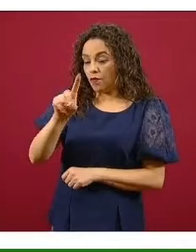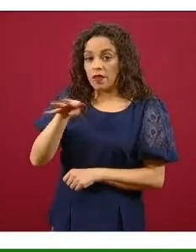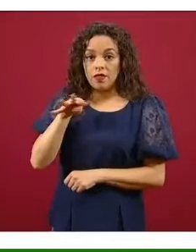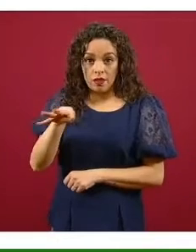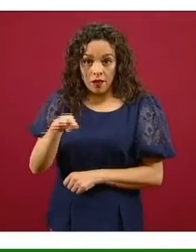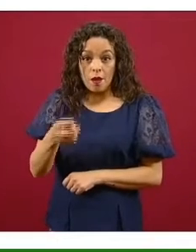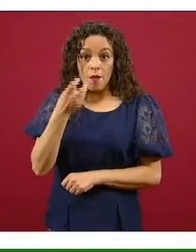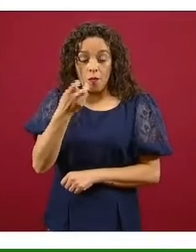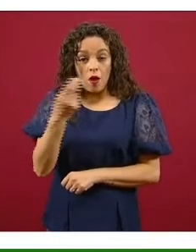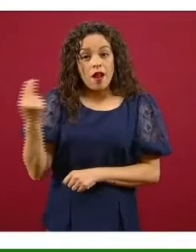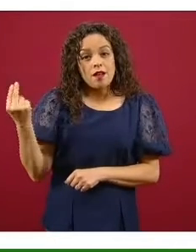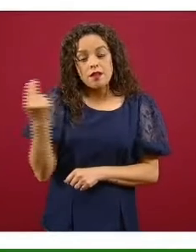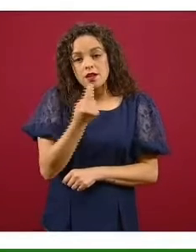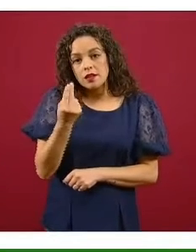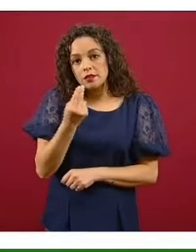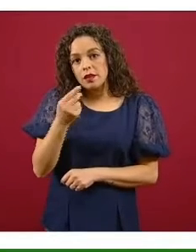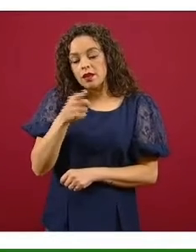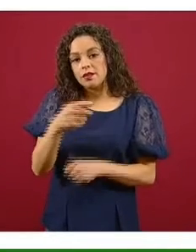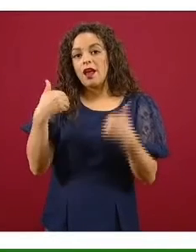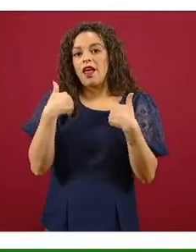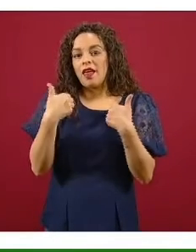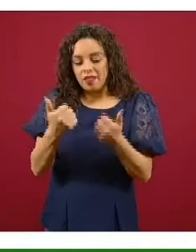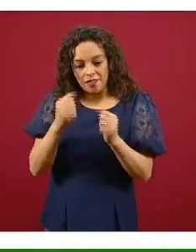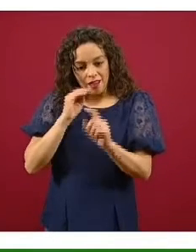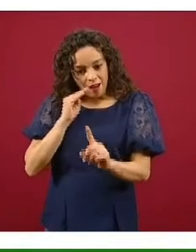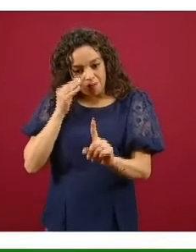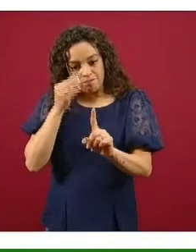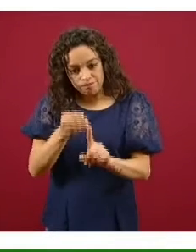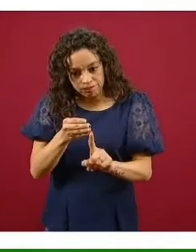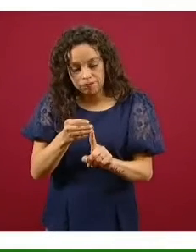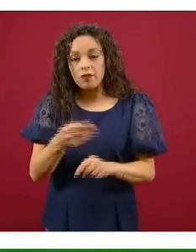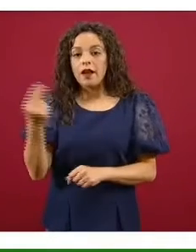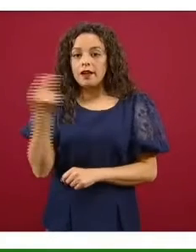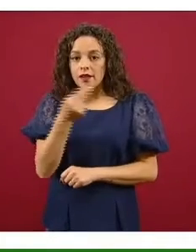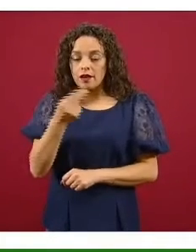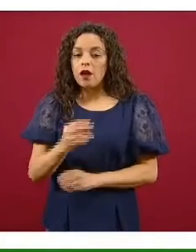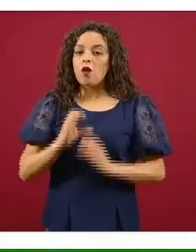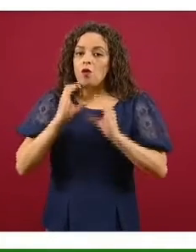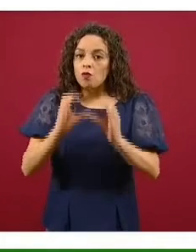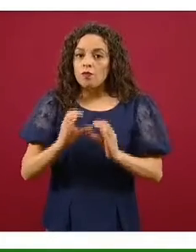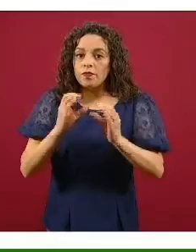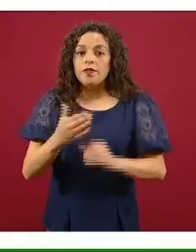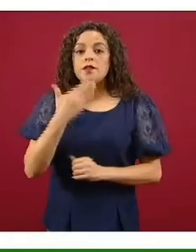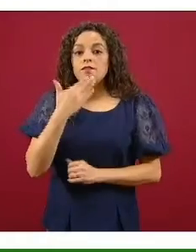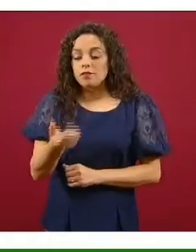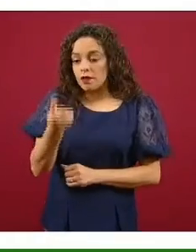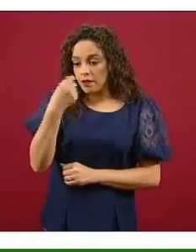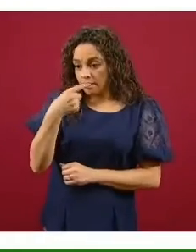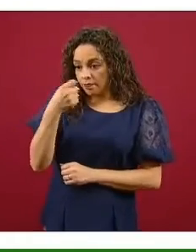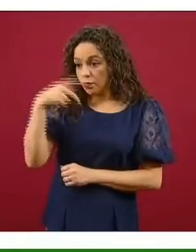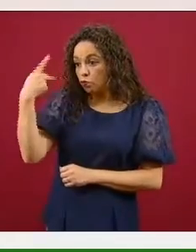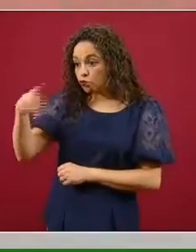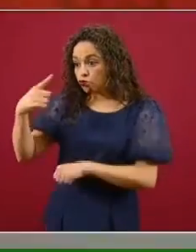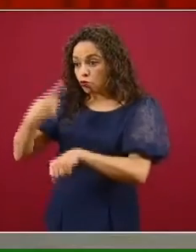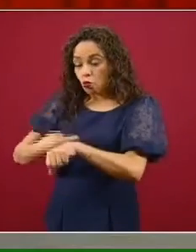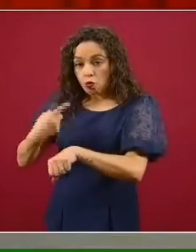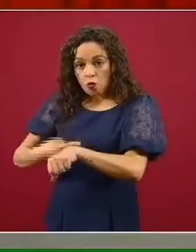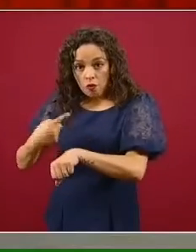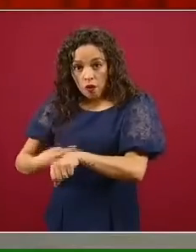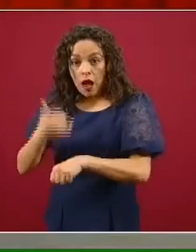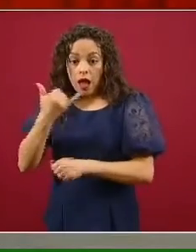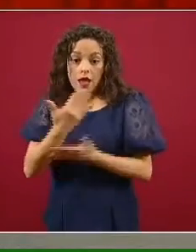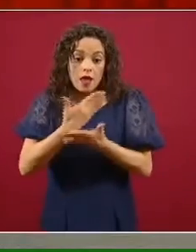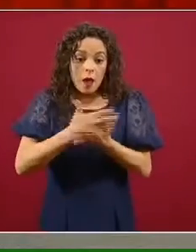en que siga con sus tratamientos más que preocuparnos en otorgarle otros tratamientos que